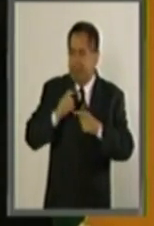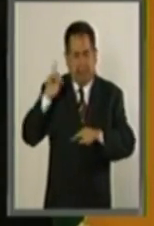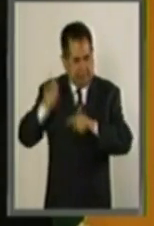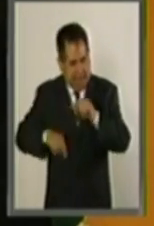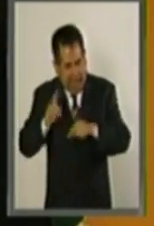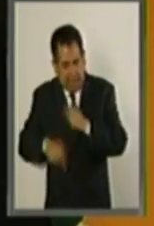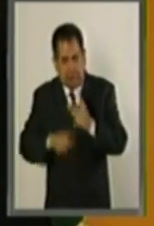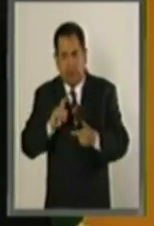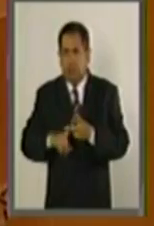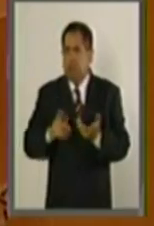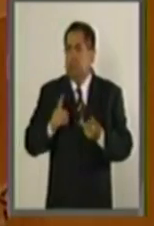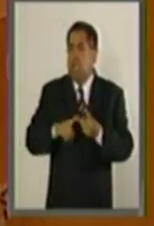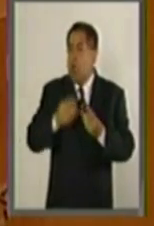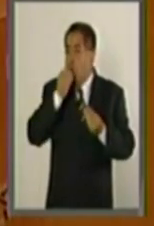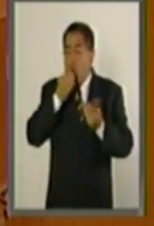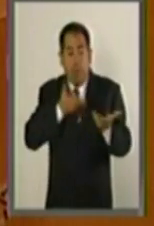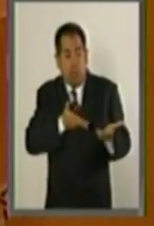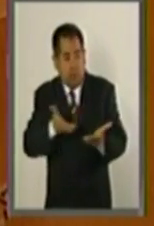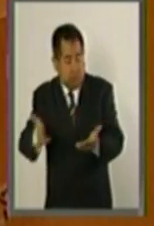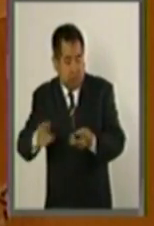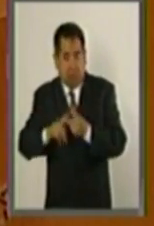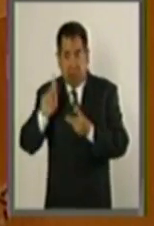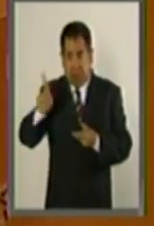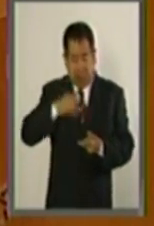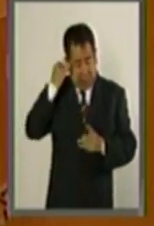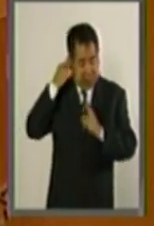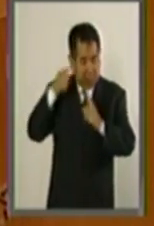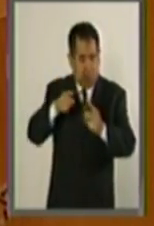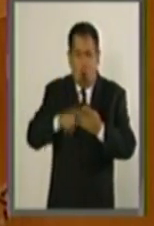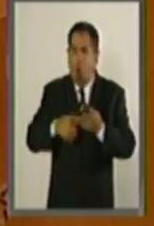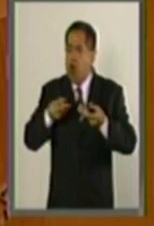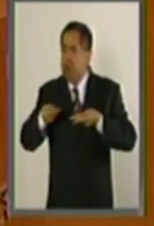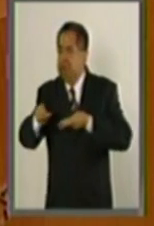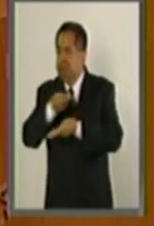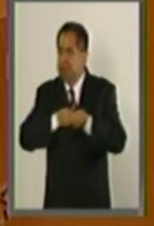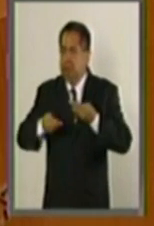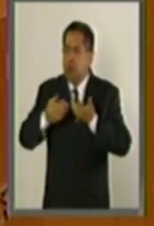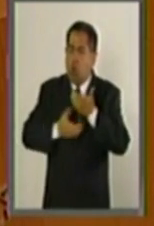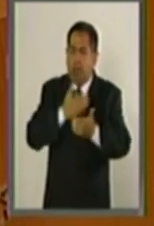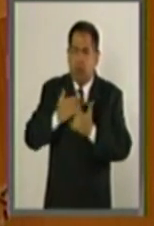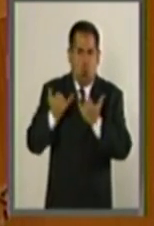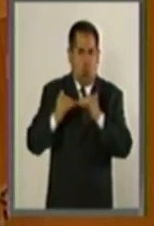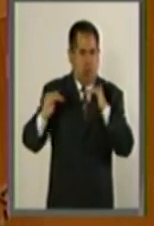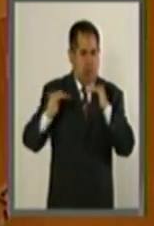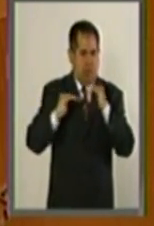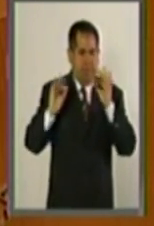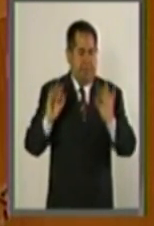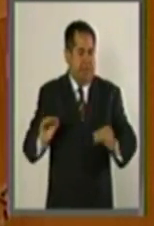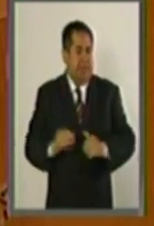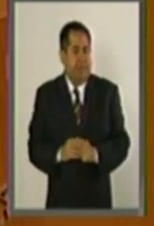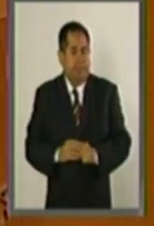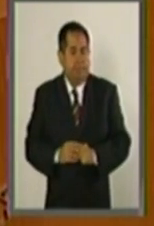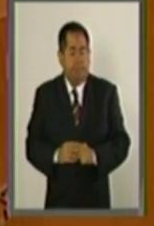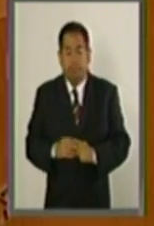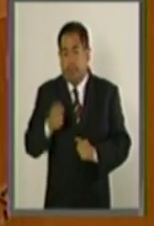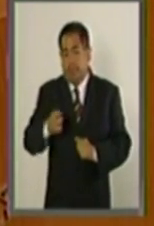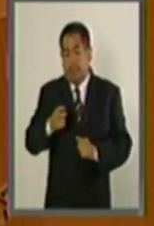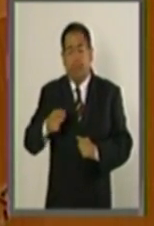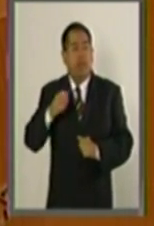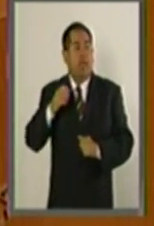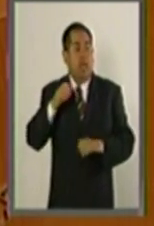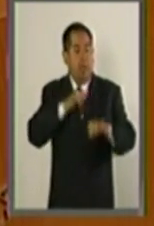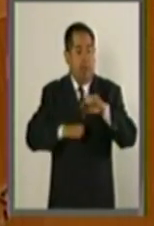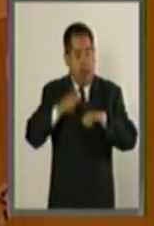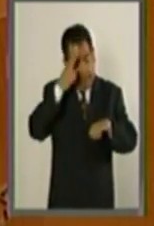nutrición y alimentación, así como promover un mayor intercambio comercial equilibrado. En este escenario, la Embajada de México